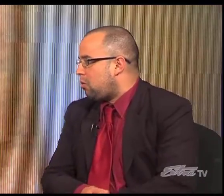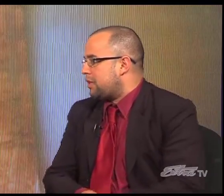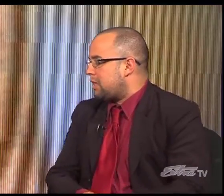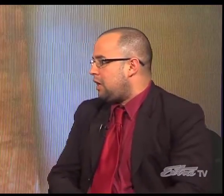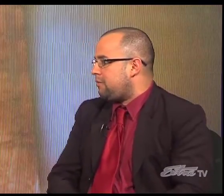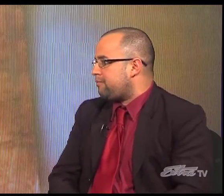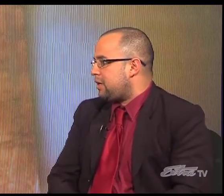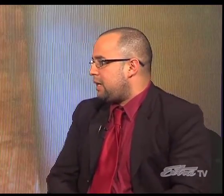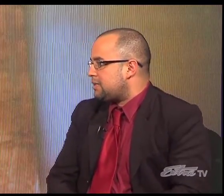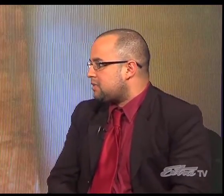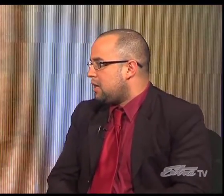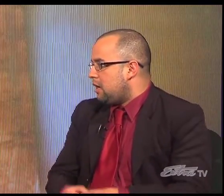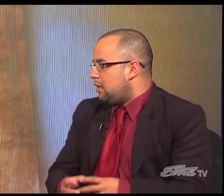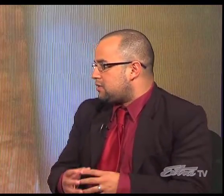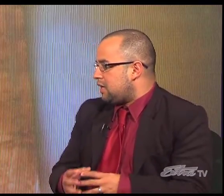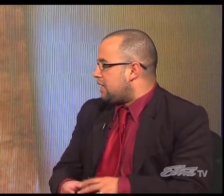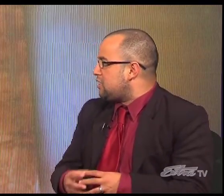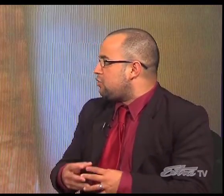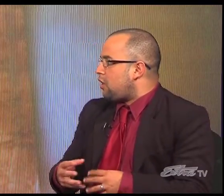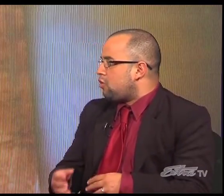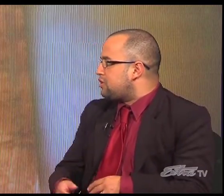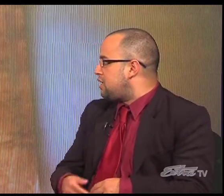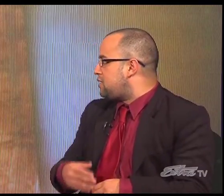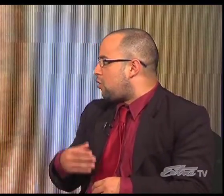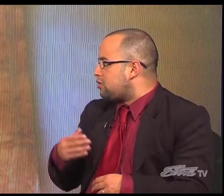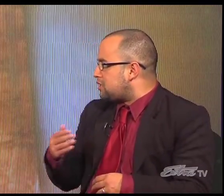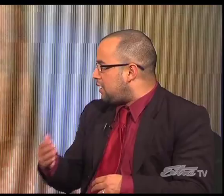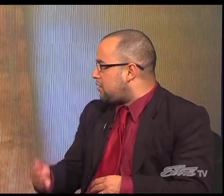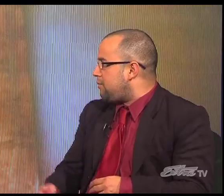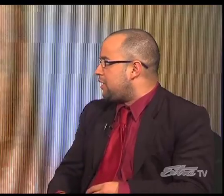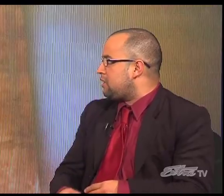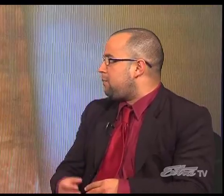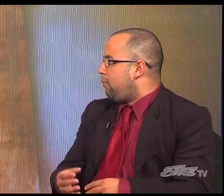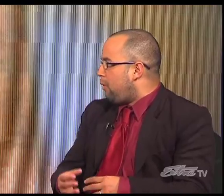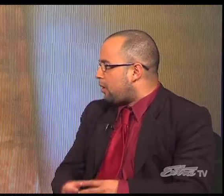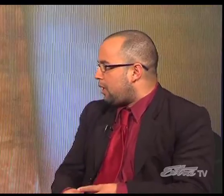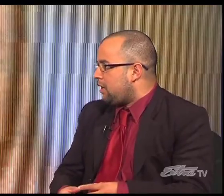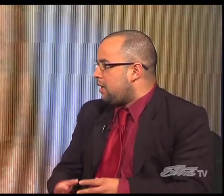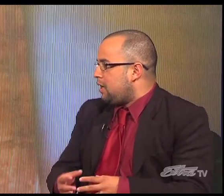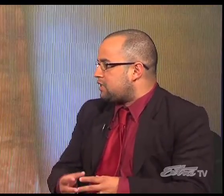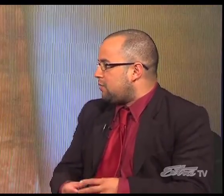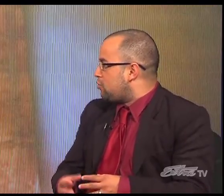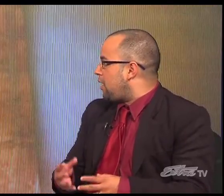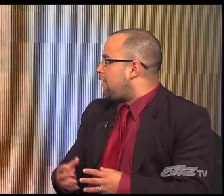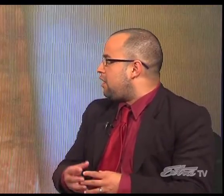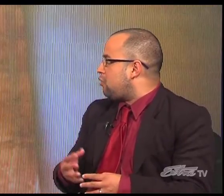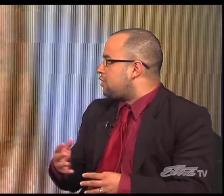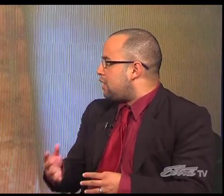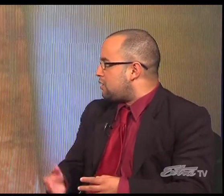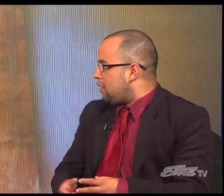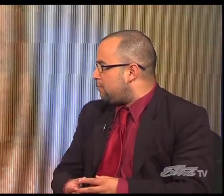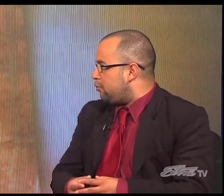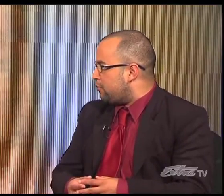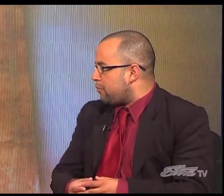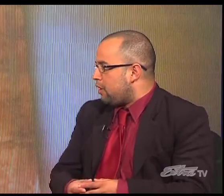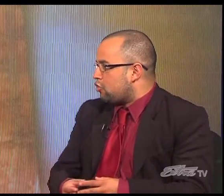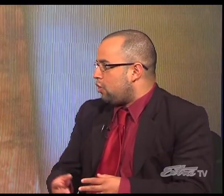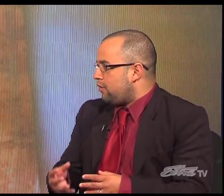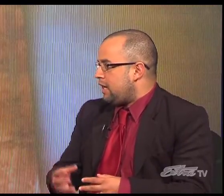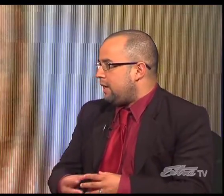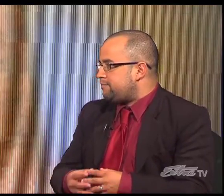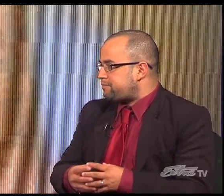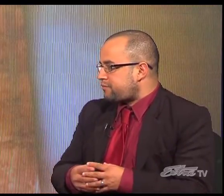de este documental es seguir haciendo una conciencia constantemente porque estamos en una carrera contra el tiempo.